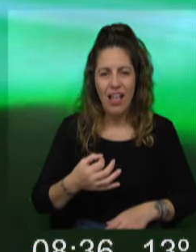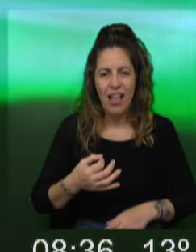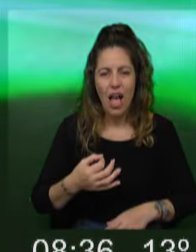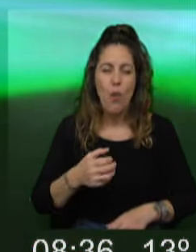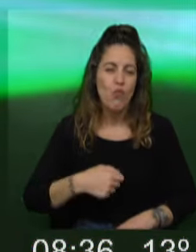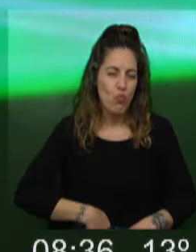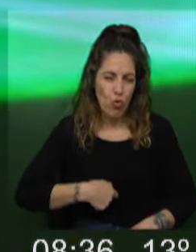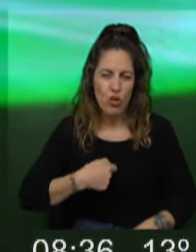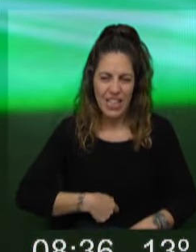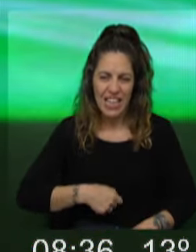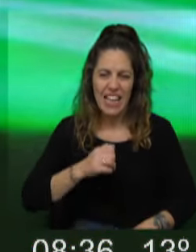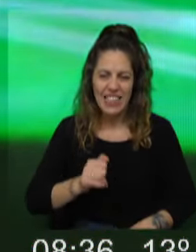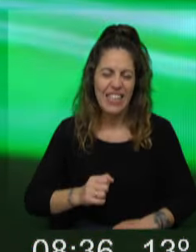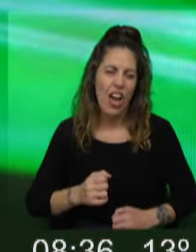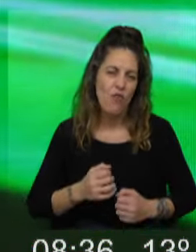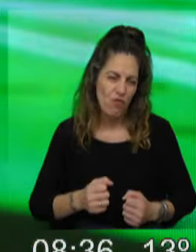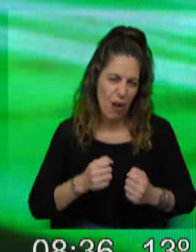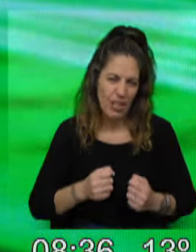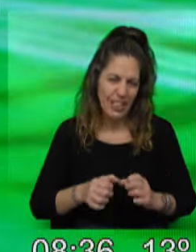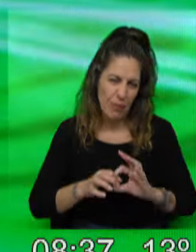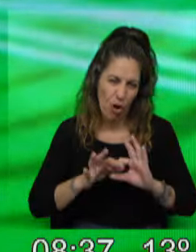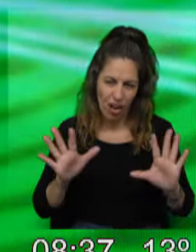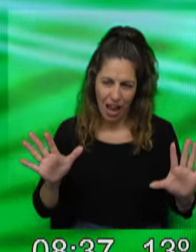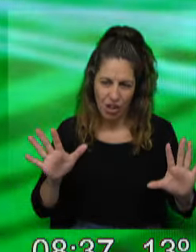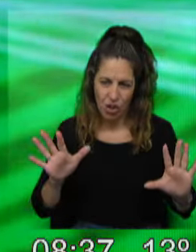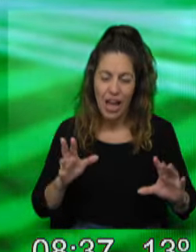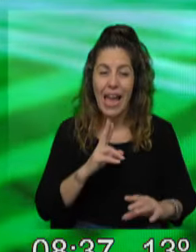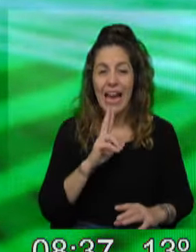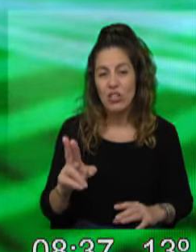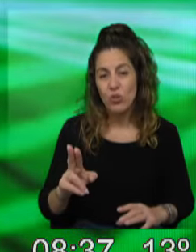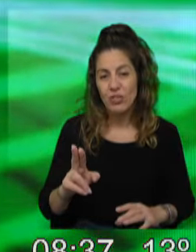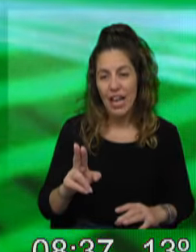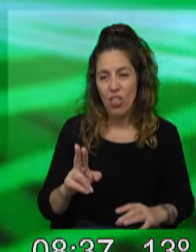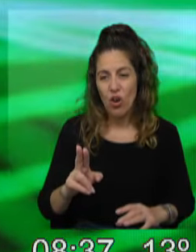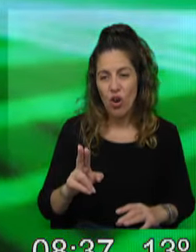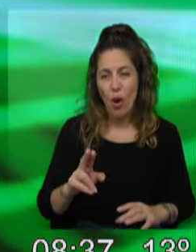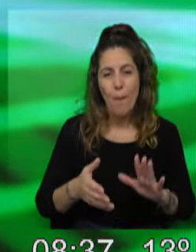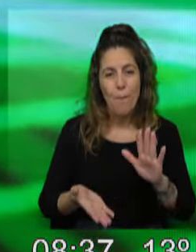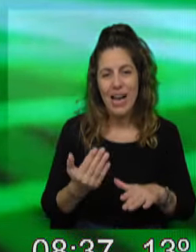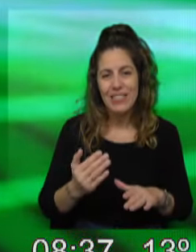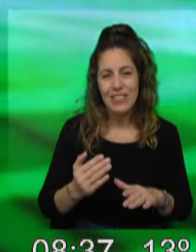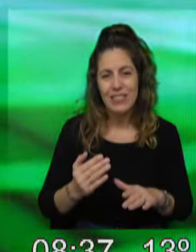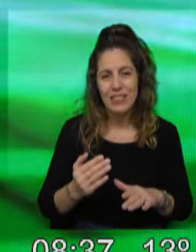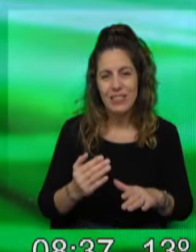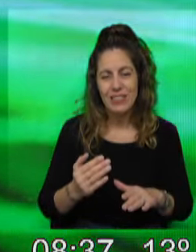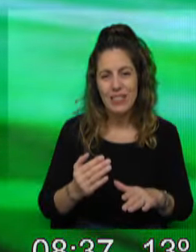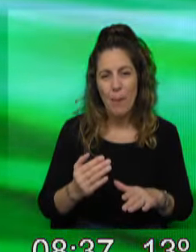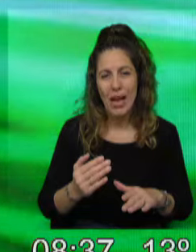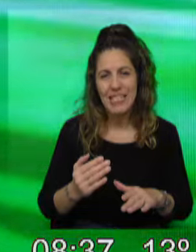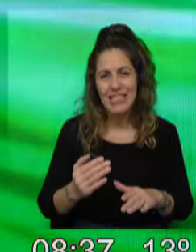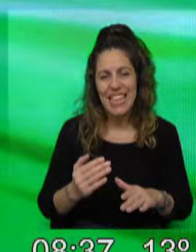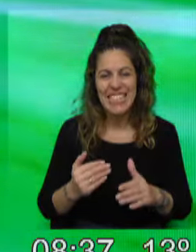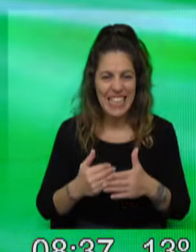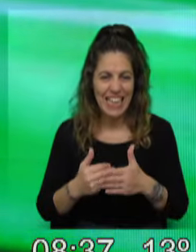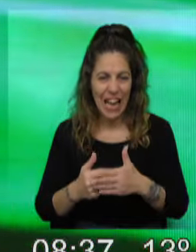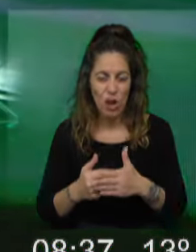Mujica tenía un favoritismo claro Incluso el resultado terminó siendo quizá un poquito más ajustado de que se preveía pero